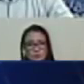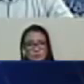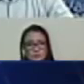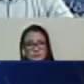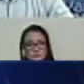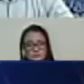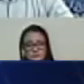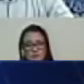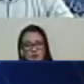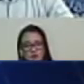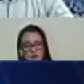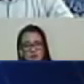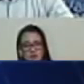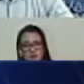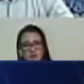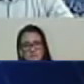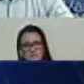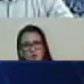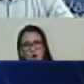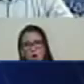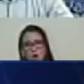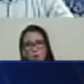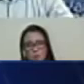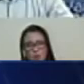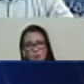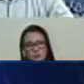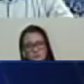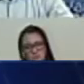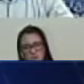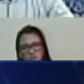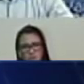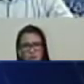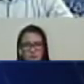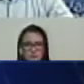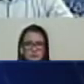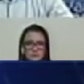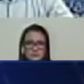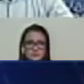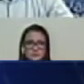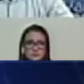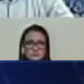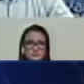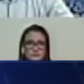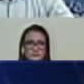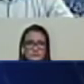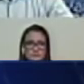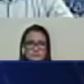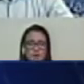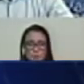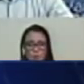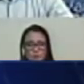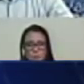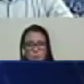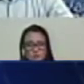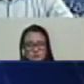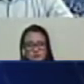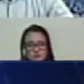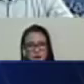le ganamos las elecciones. Resulta que ayer, porcentualmente, fue la